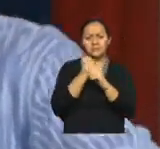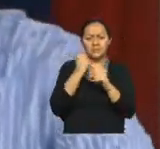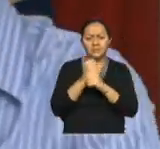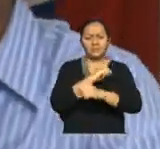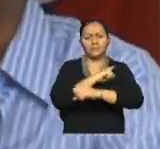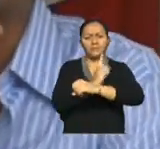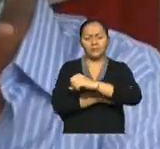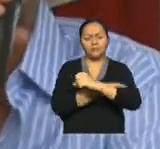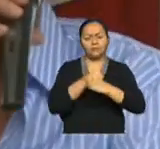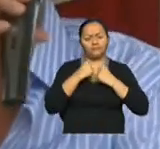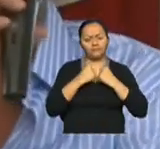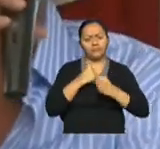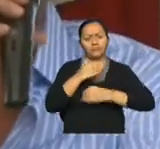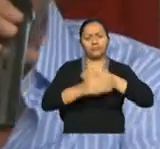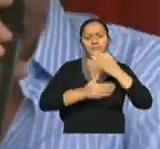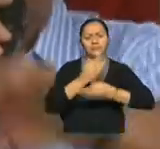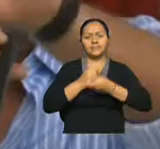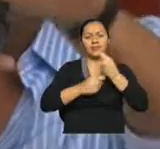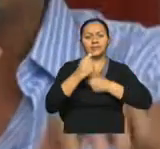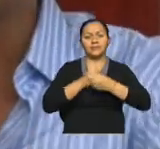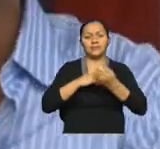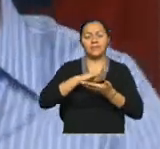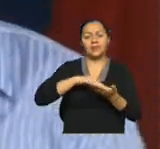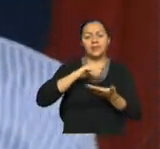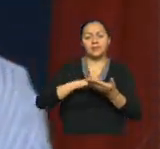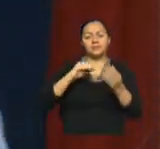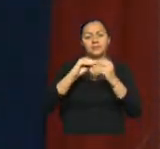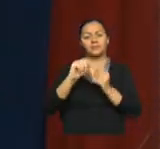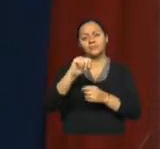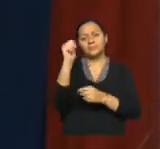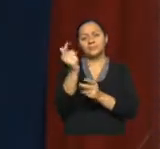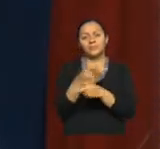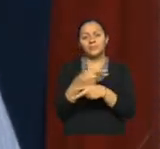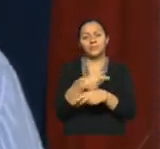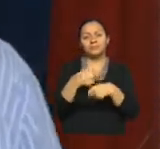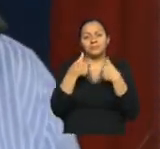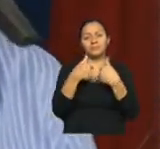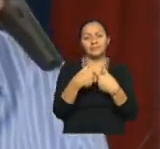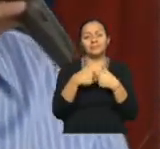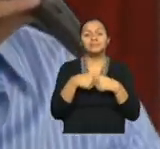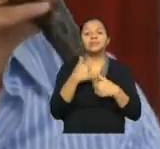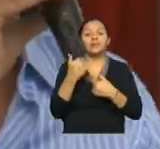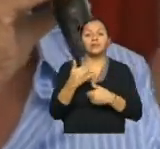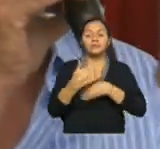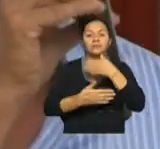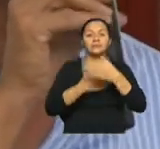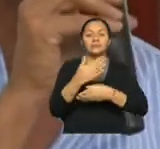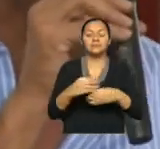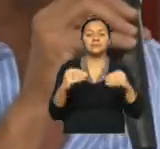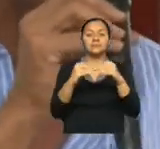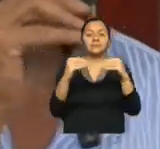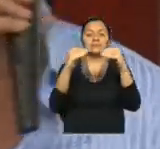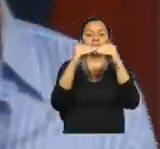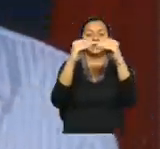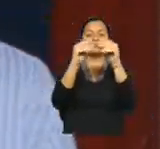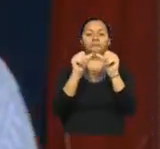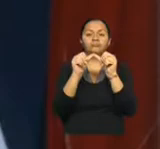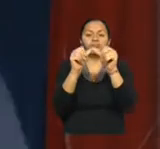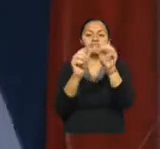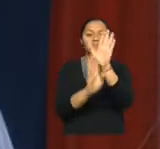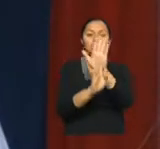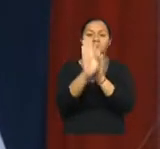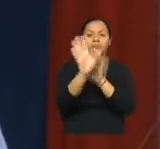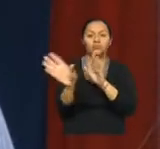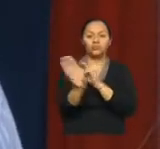fuerza en esta comercialización del arroz y de otros productos también. Vamos a seguir generando más prosperidad para